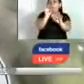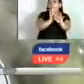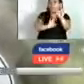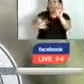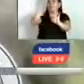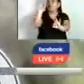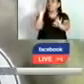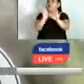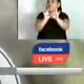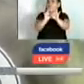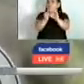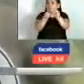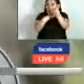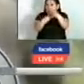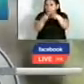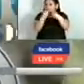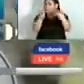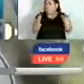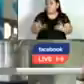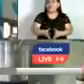perfecta para comerlo.